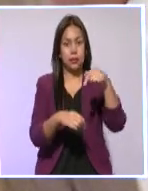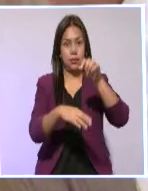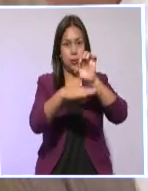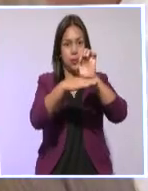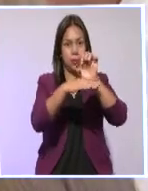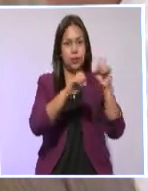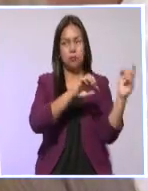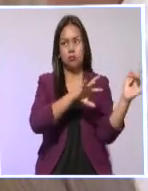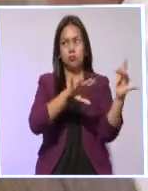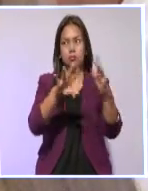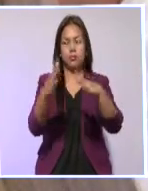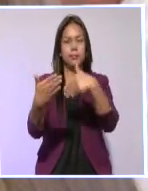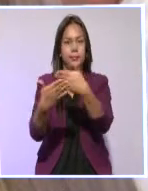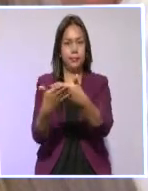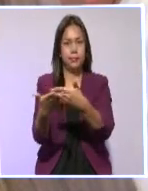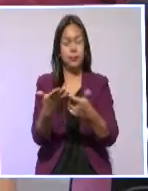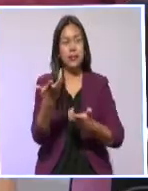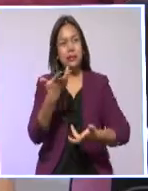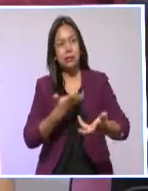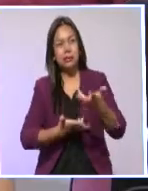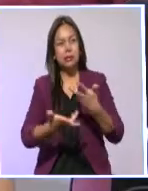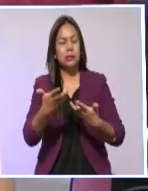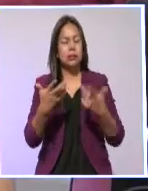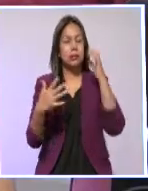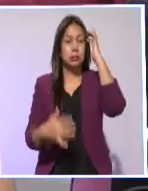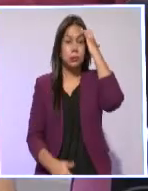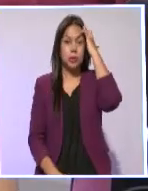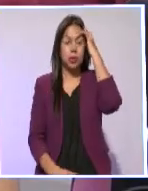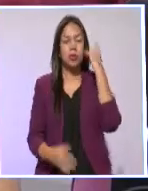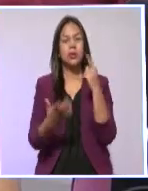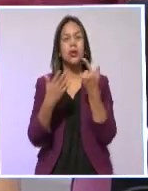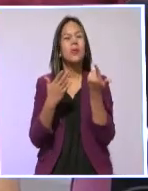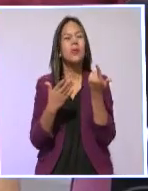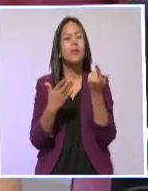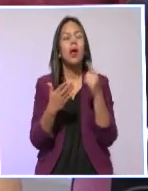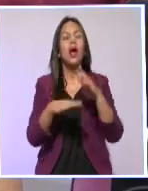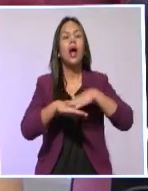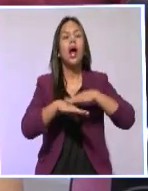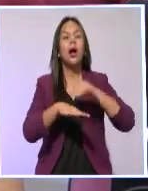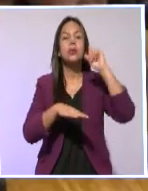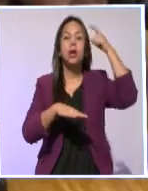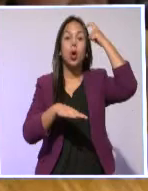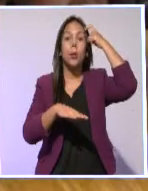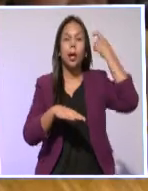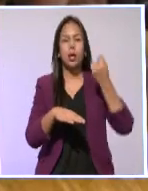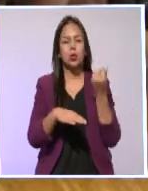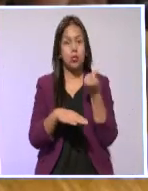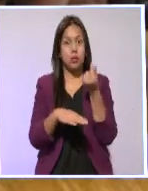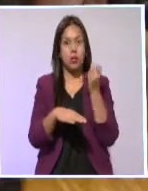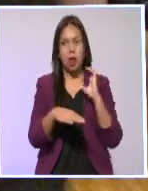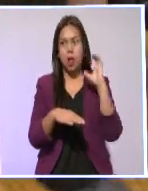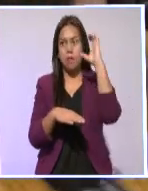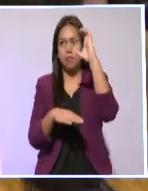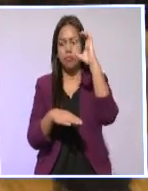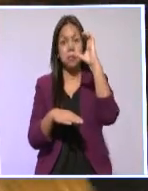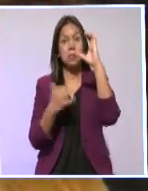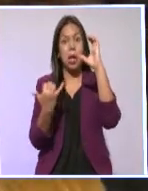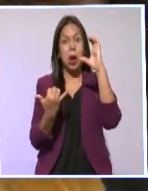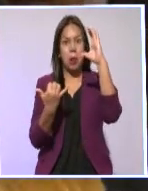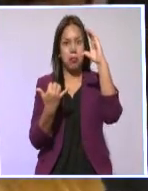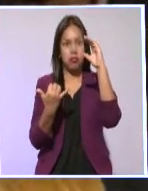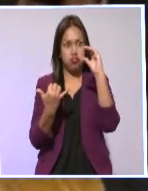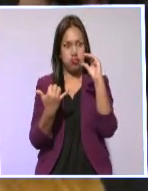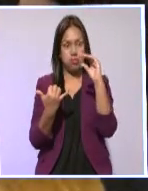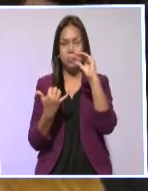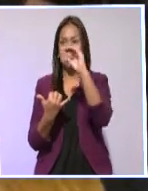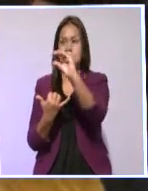país, quienes comparten su preocupación ante la disminución de presupuesto por parte del Gobierno Nacional. Ellos afirman que no pueden pagar los